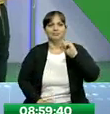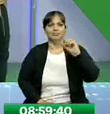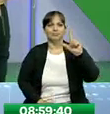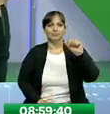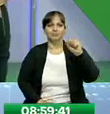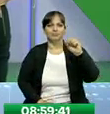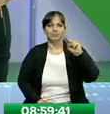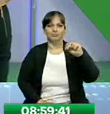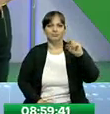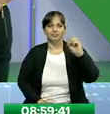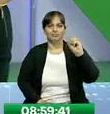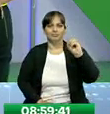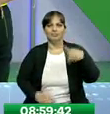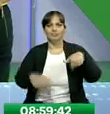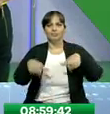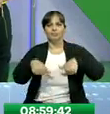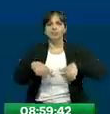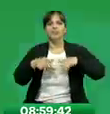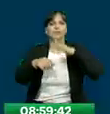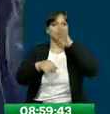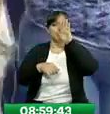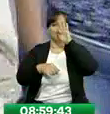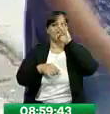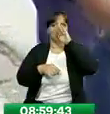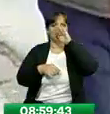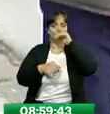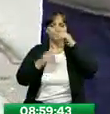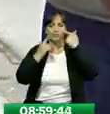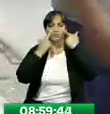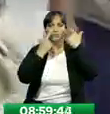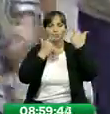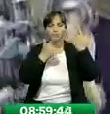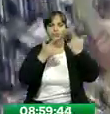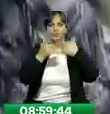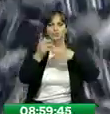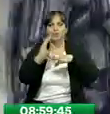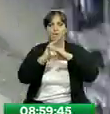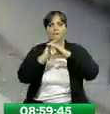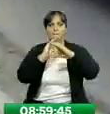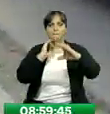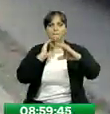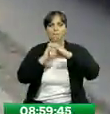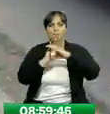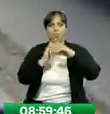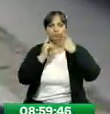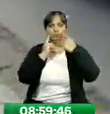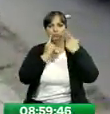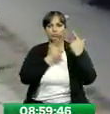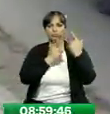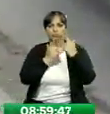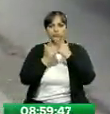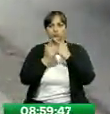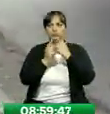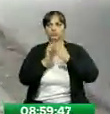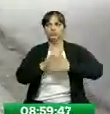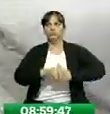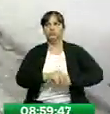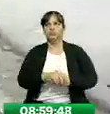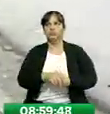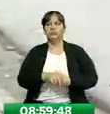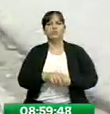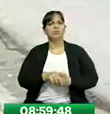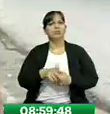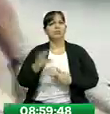un operativo de control precisamente a los buses pero qué interesante también la información que nos tiene porque salazar quiero escuchar